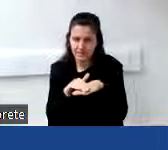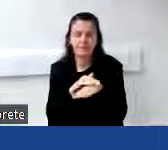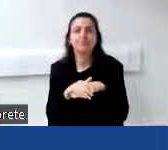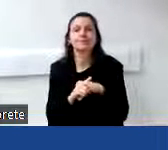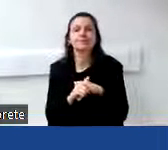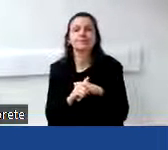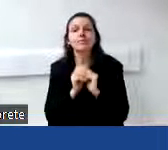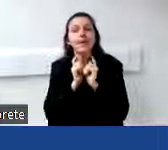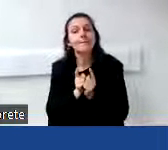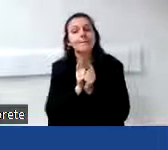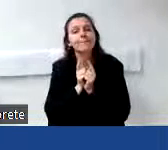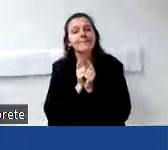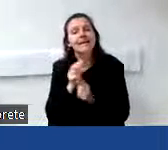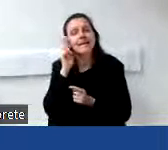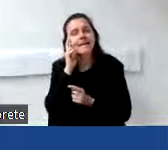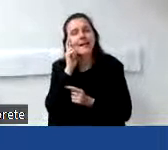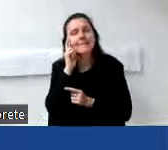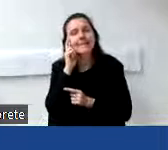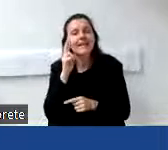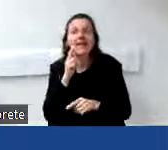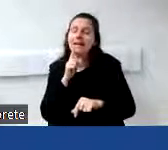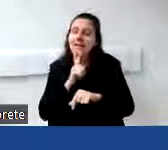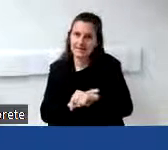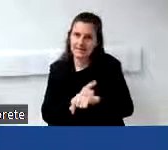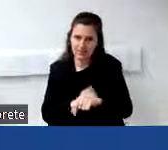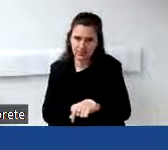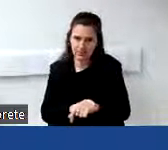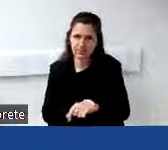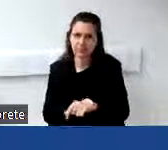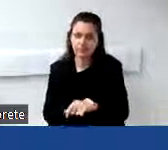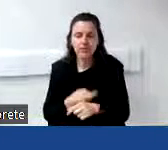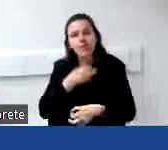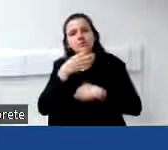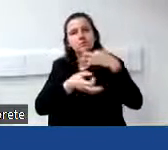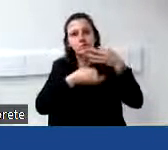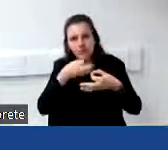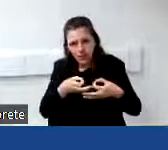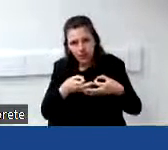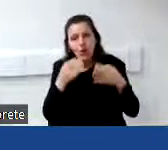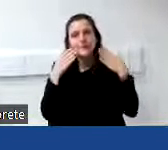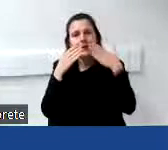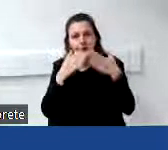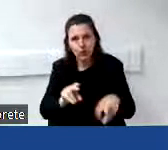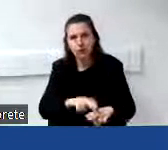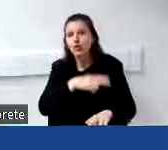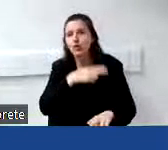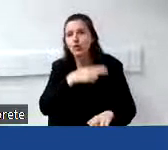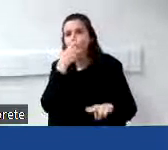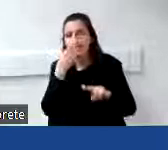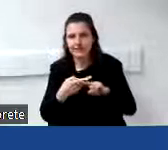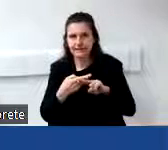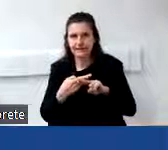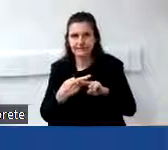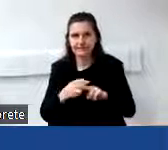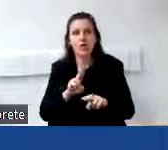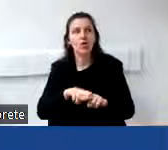Hay que... Importancia de repreguntar. O sea, lo preguntamos una vez, lo volvemos a preguntar si es necesario, para ver si la